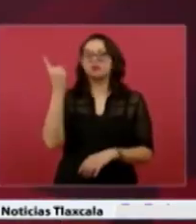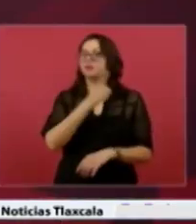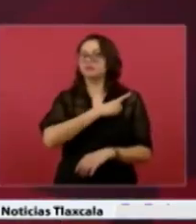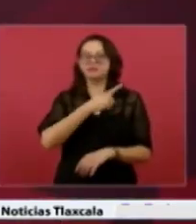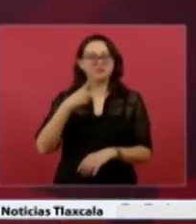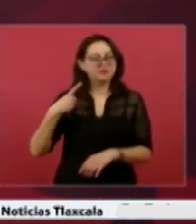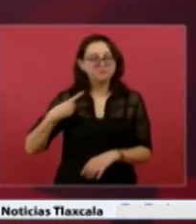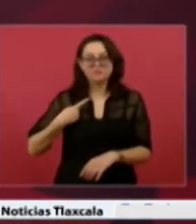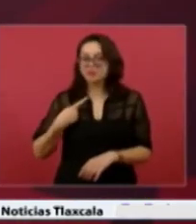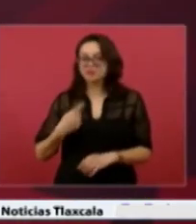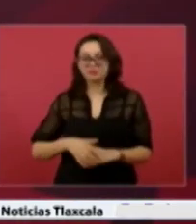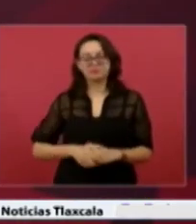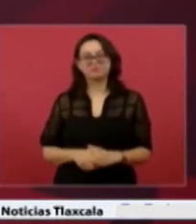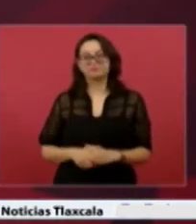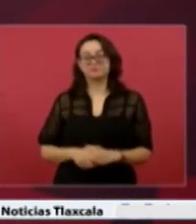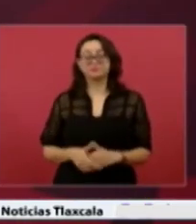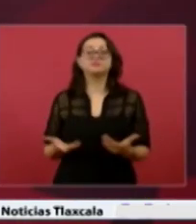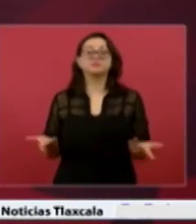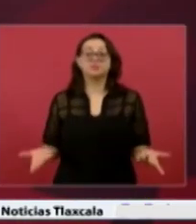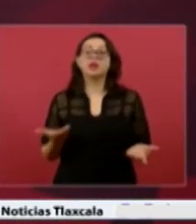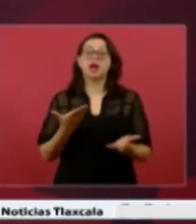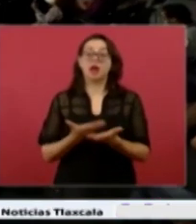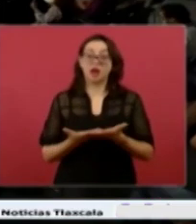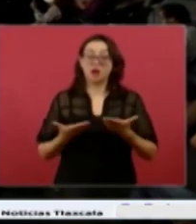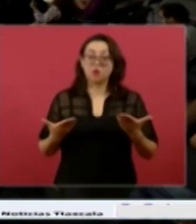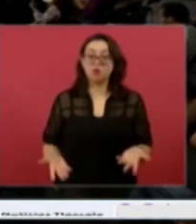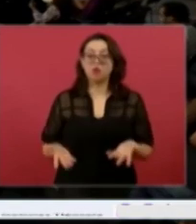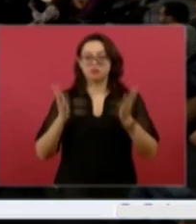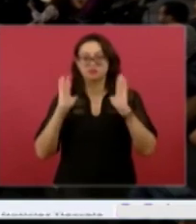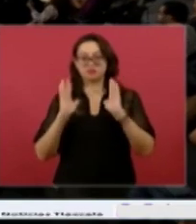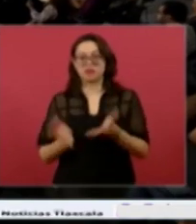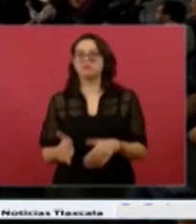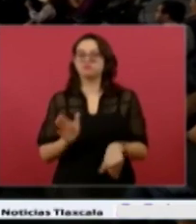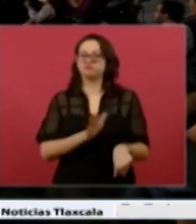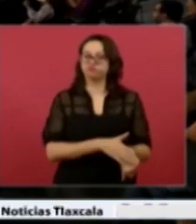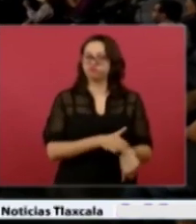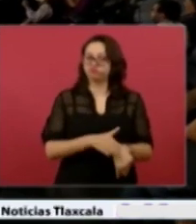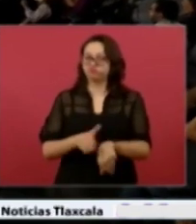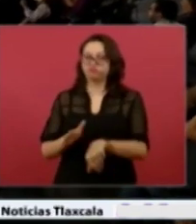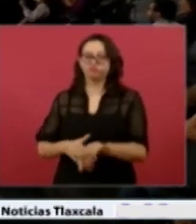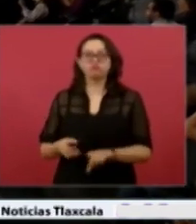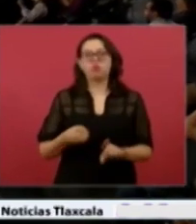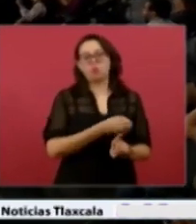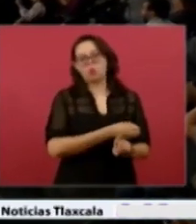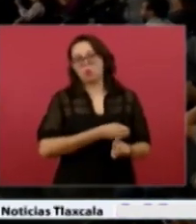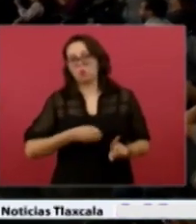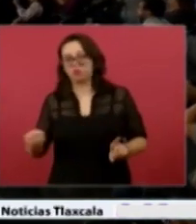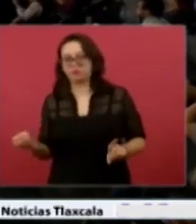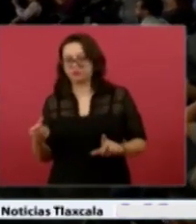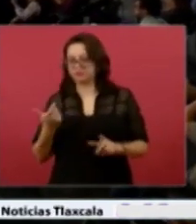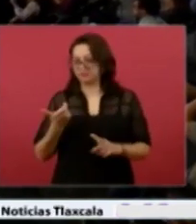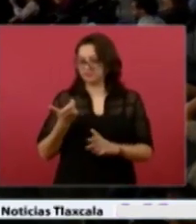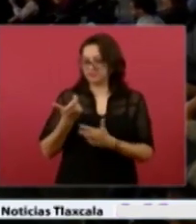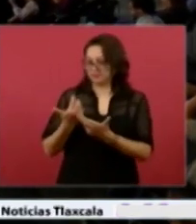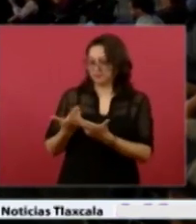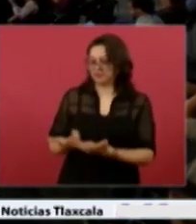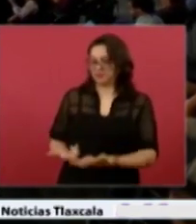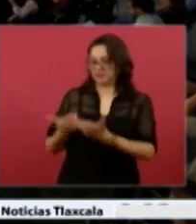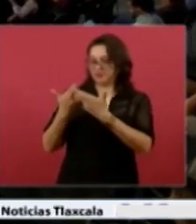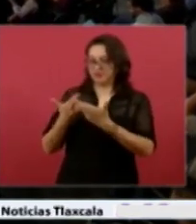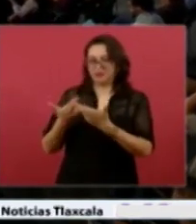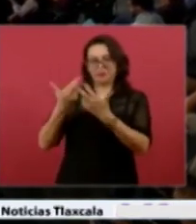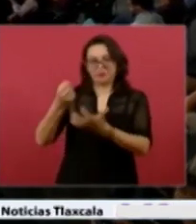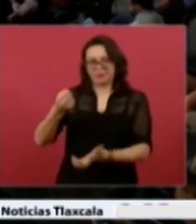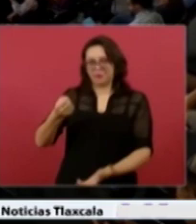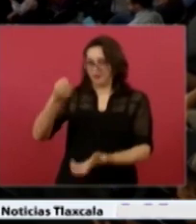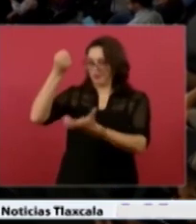En su mensaje, la gobernadora Lorena Cuellar Cisneros destacó que gracias a la implementación del IMSS-Bienestar, en menos de 2 años Tlaxcala ha logrado avanzar